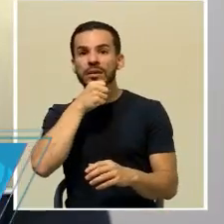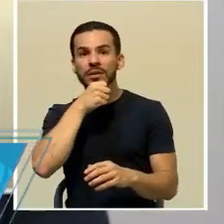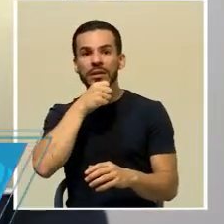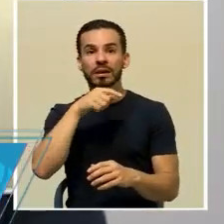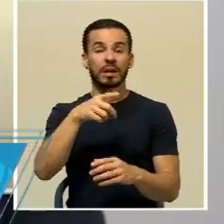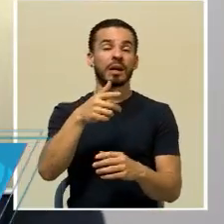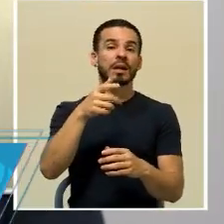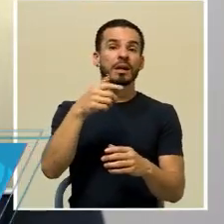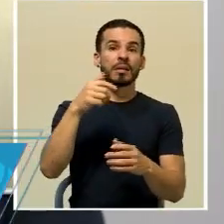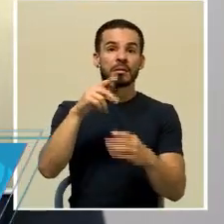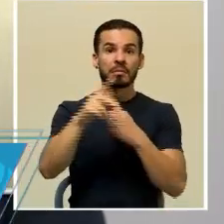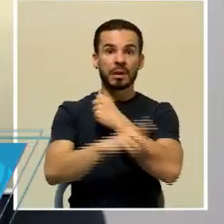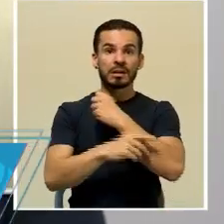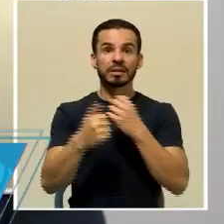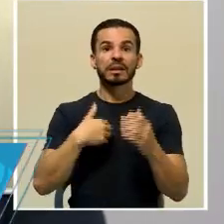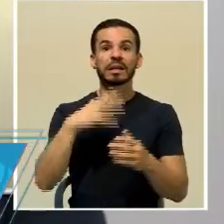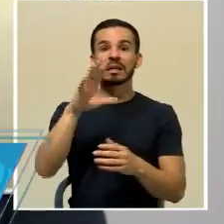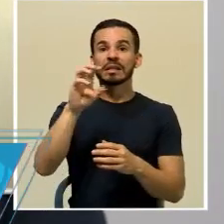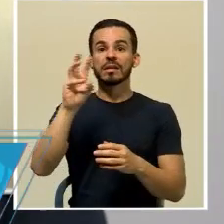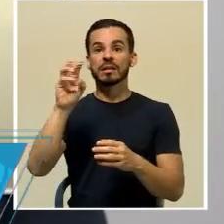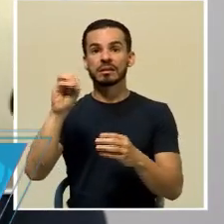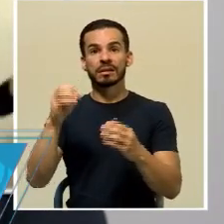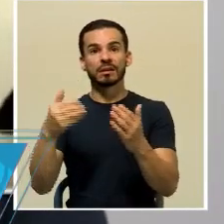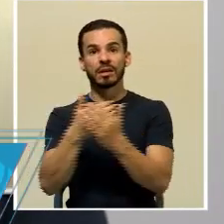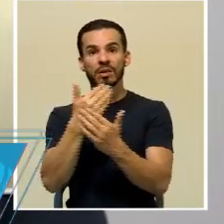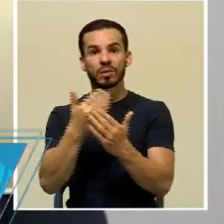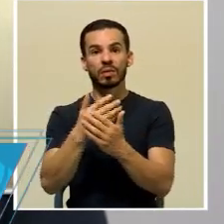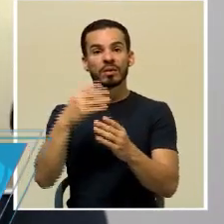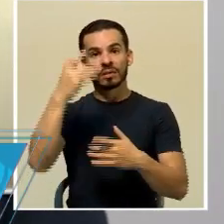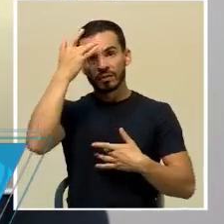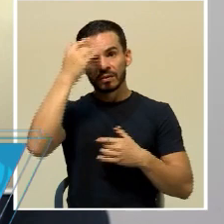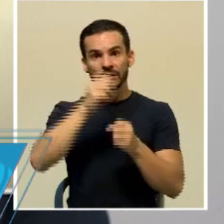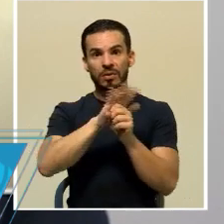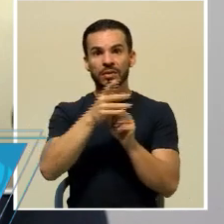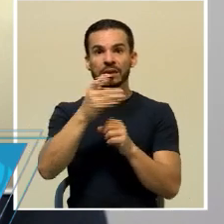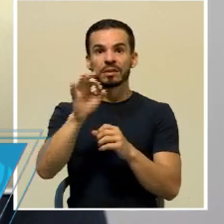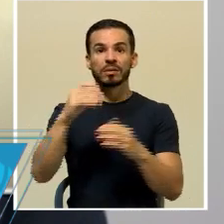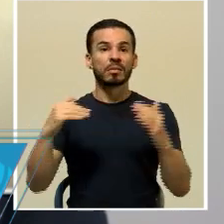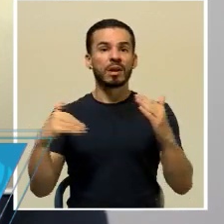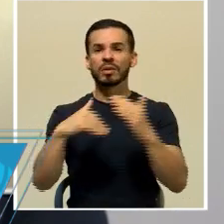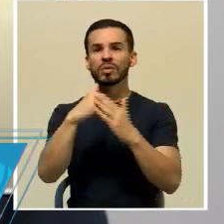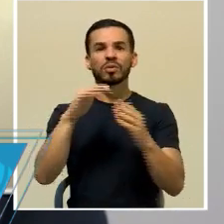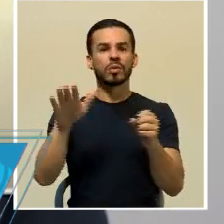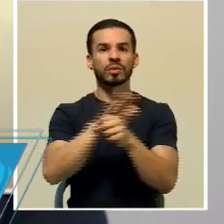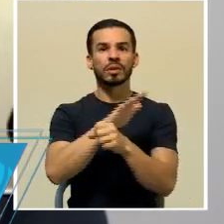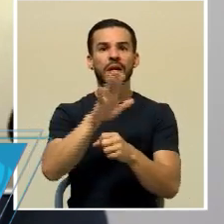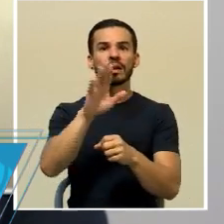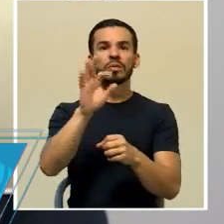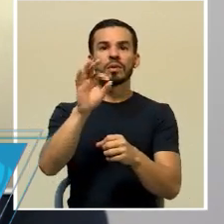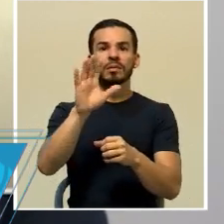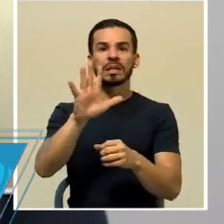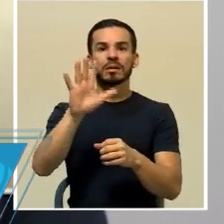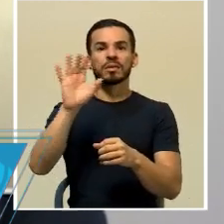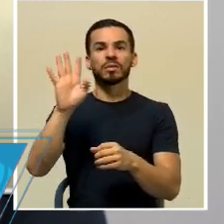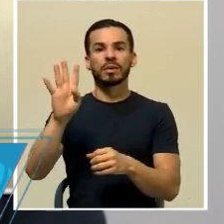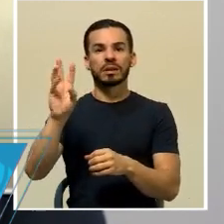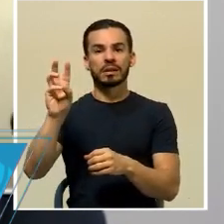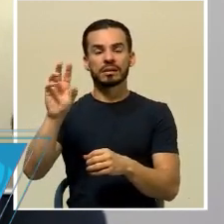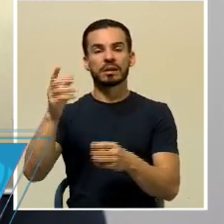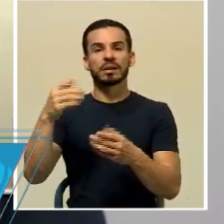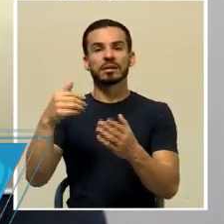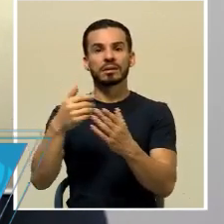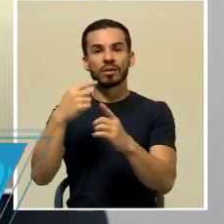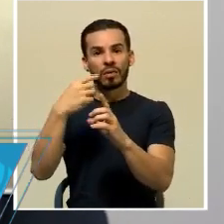país registra 560 casos nuevos de COVID-19 para un total de 9.546 casos